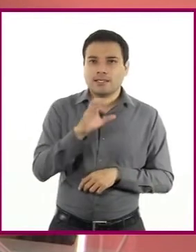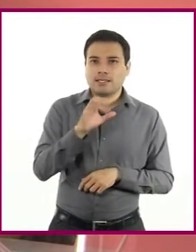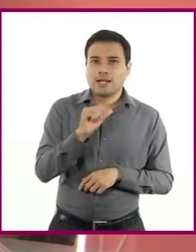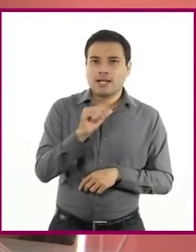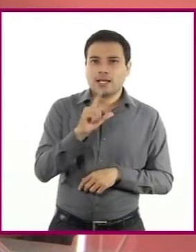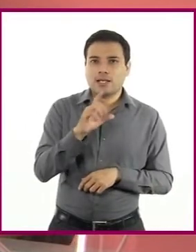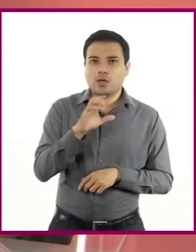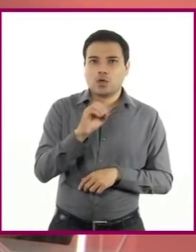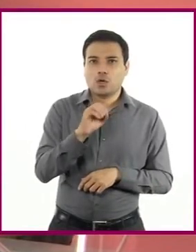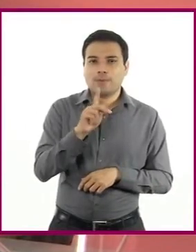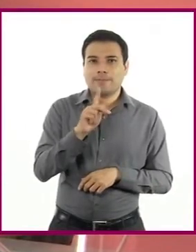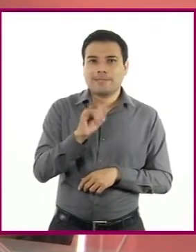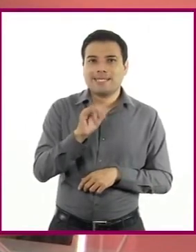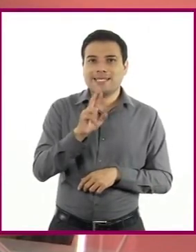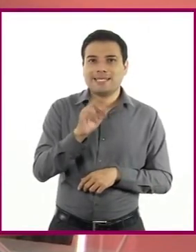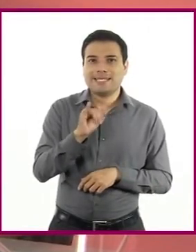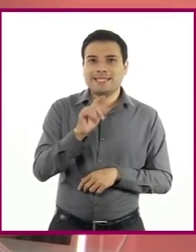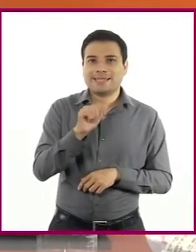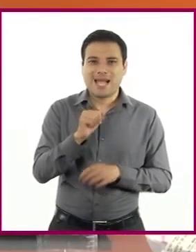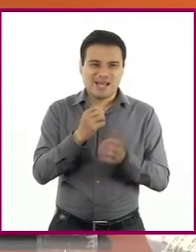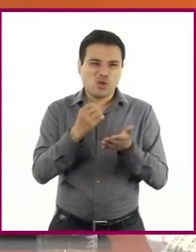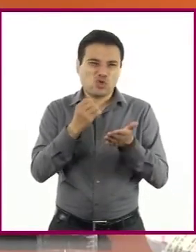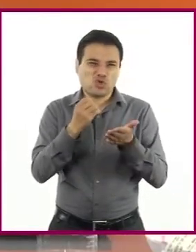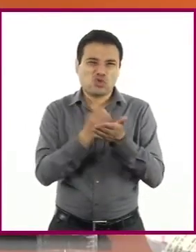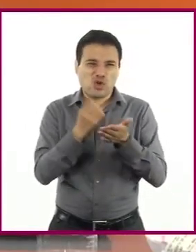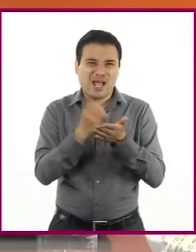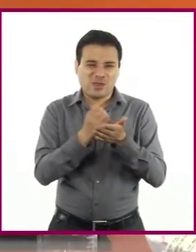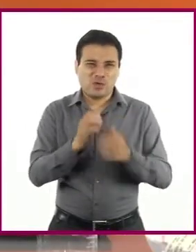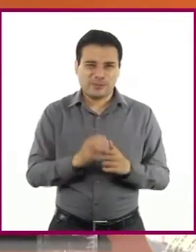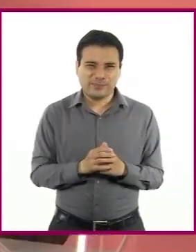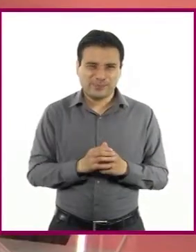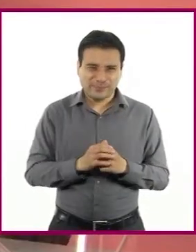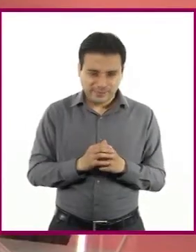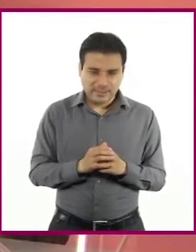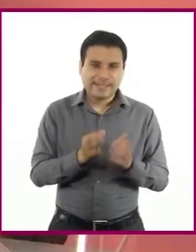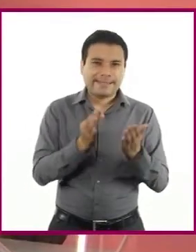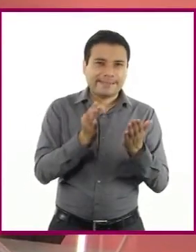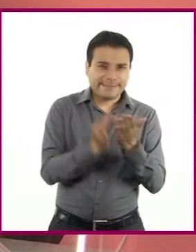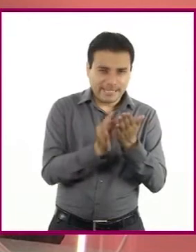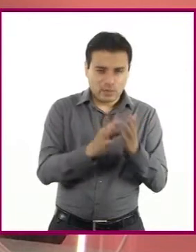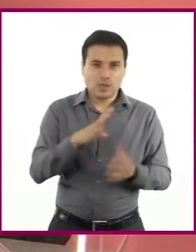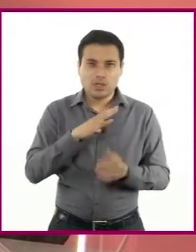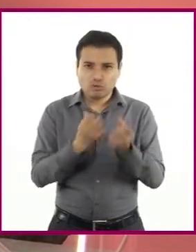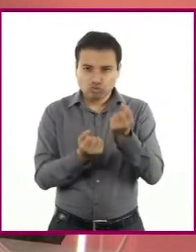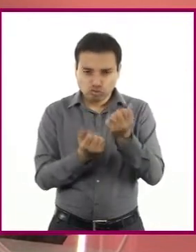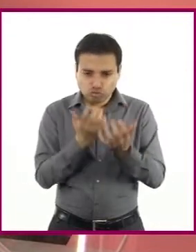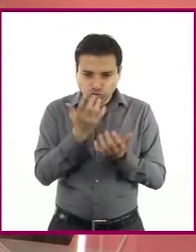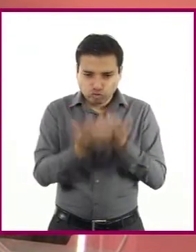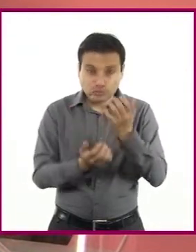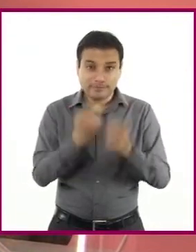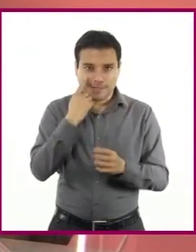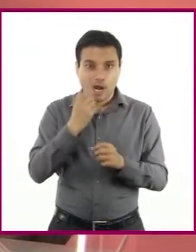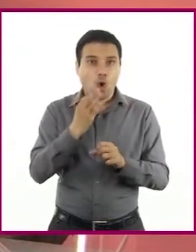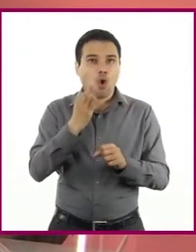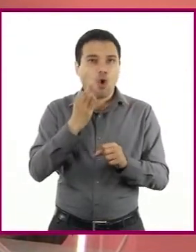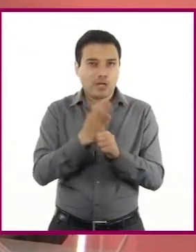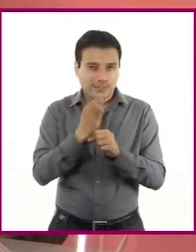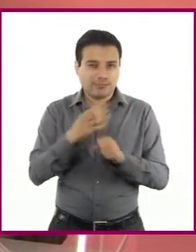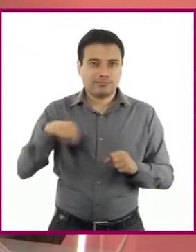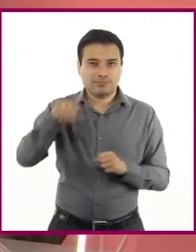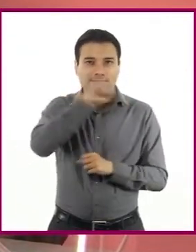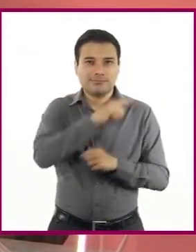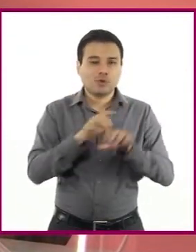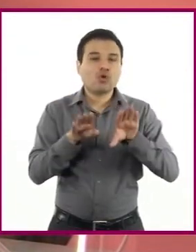mineral dorado y formado por sulfuros de cobre y hierro, nosotros vamos a emplear una técnica muy antigua que